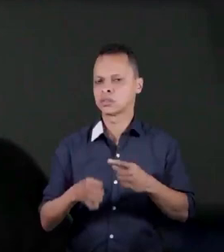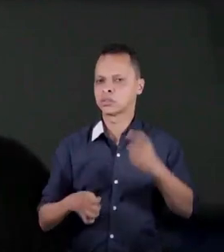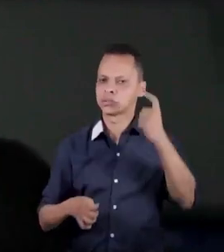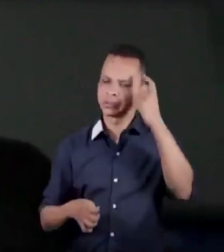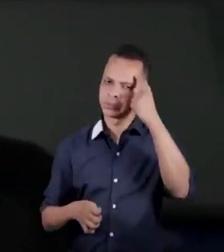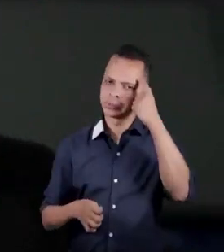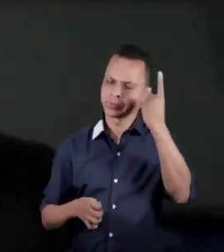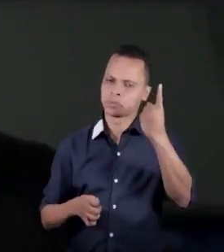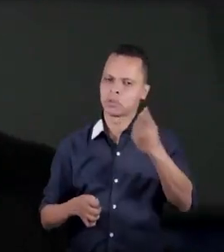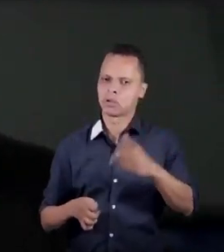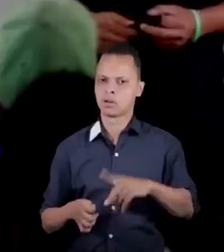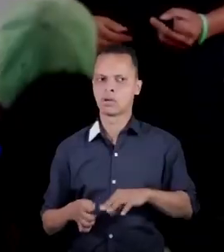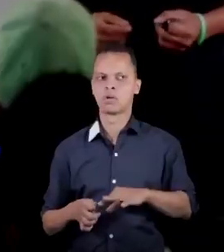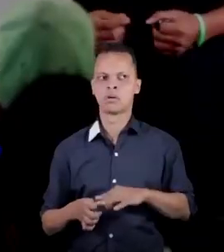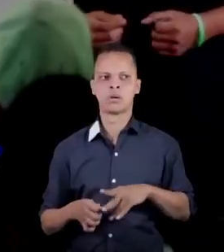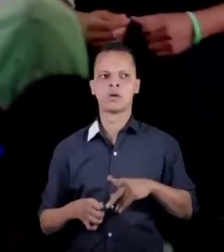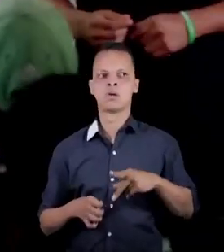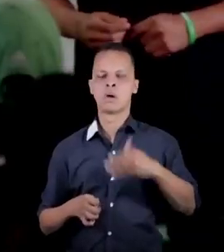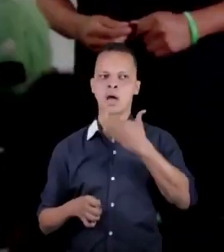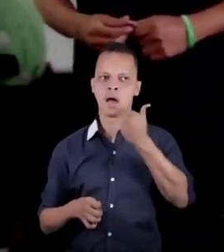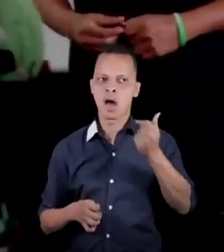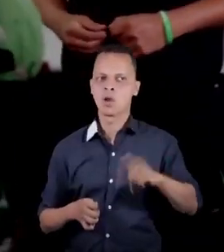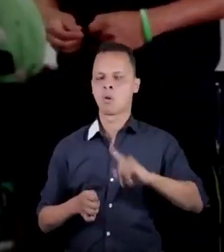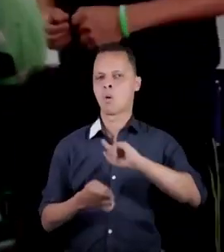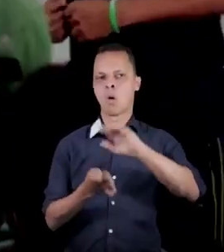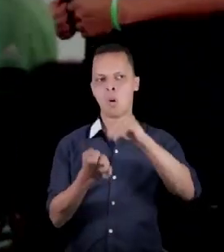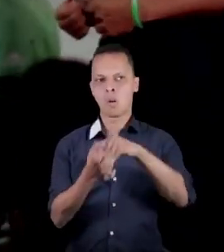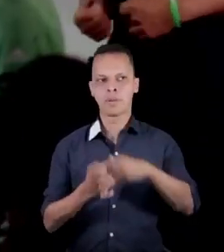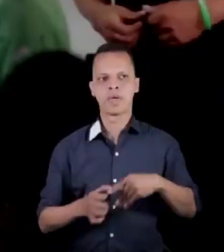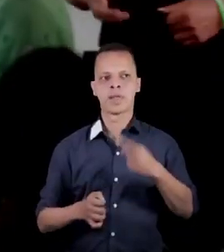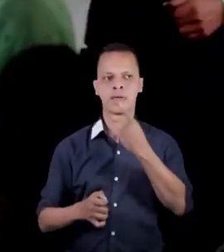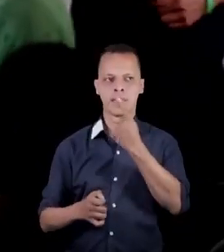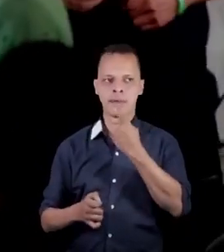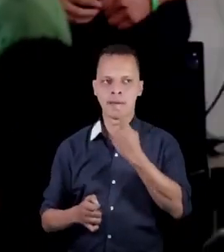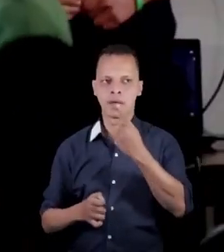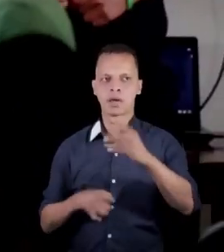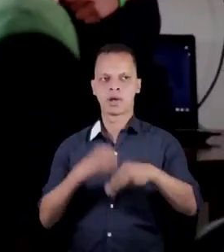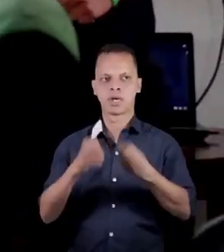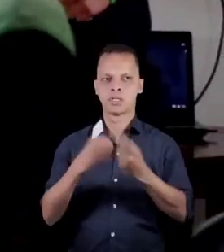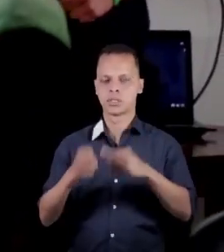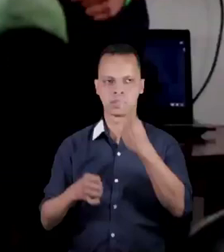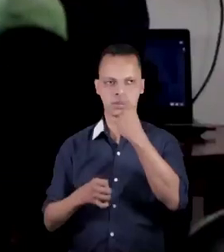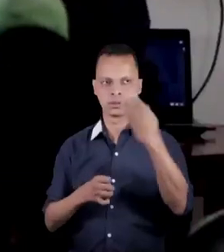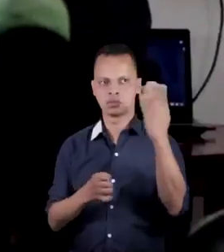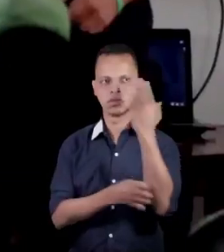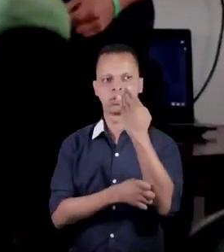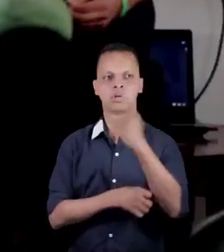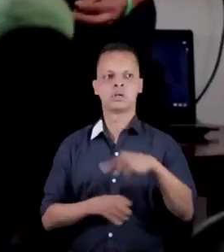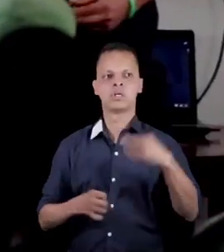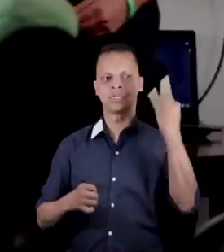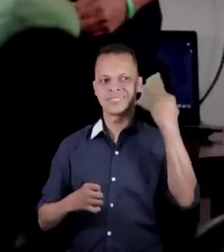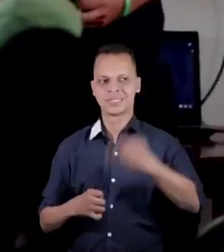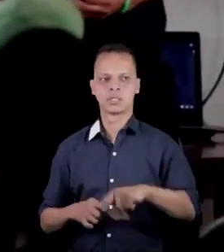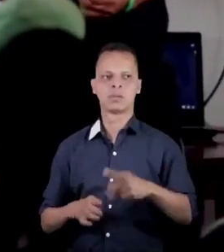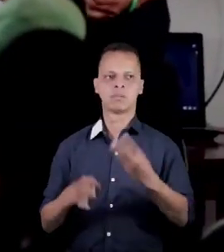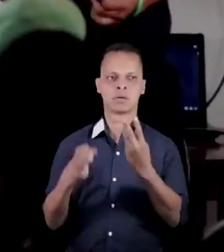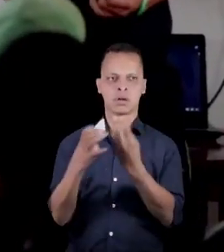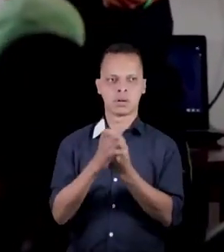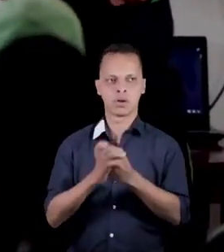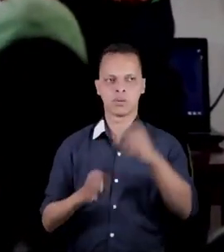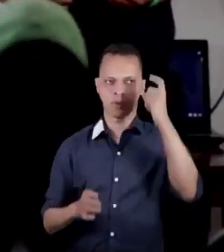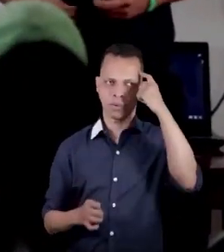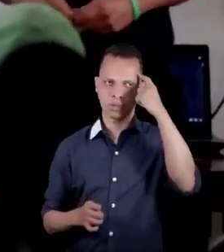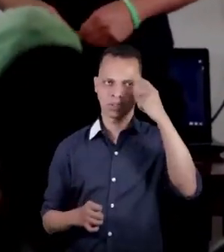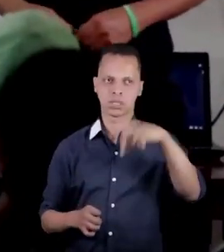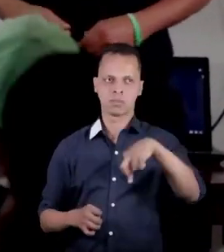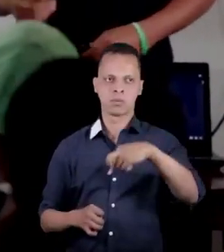las reflexiones que esto nos deje. Vamos a volver aquí a realizar el cineforo que habíamos hecho siempre como colectivo Conciencia Popular. La